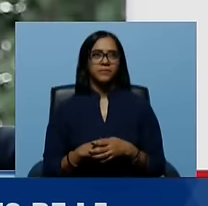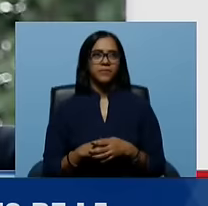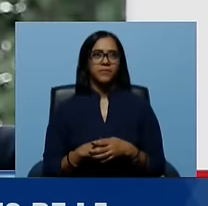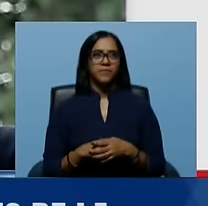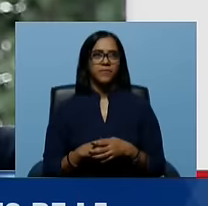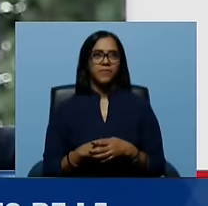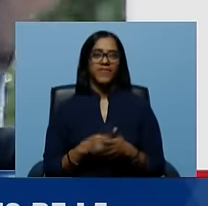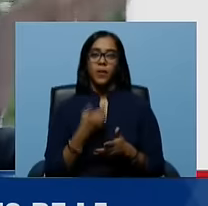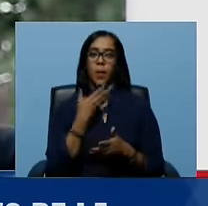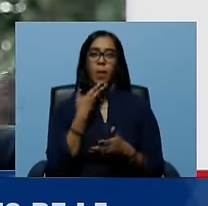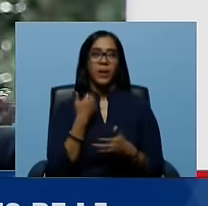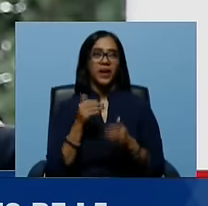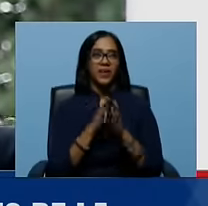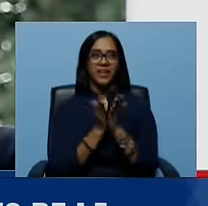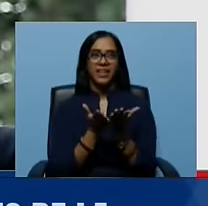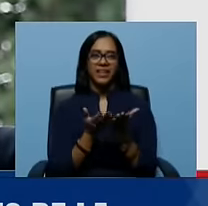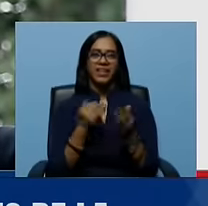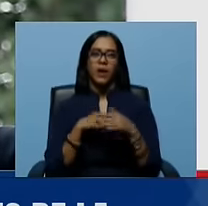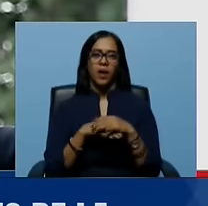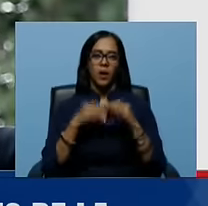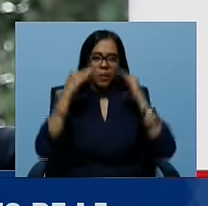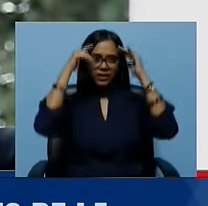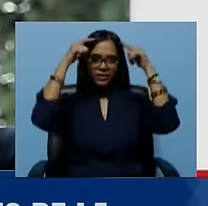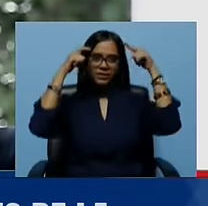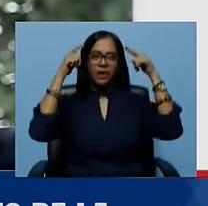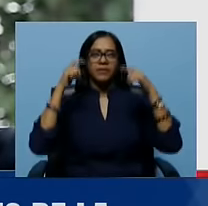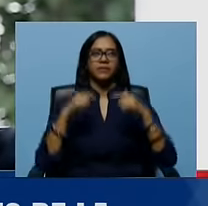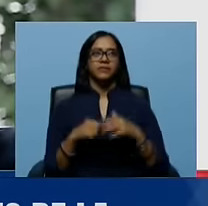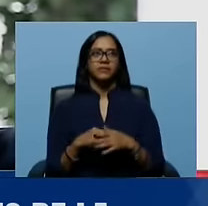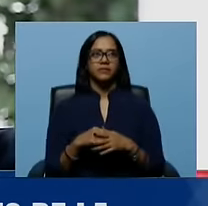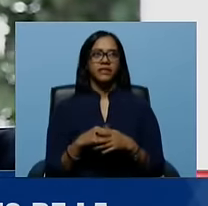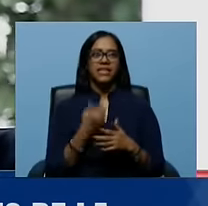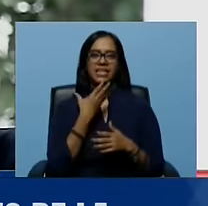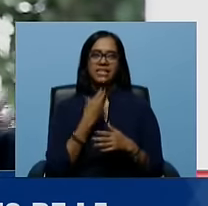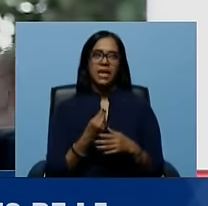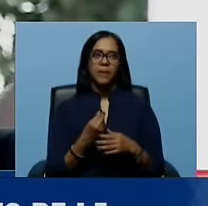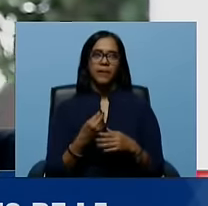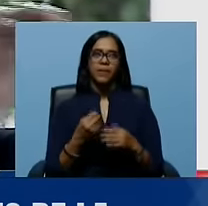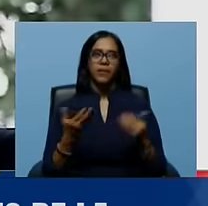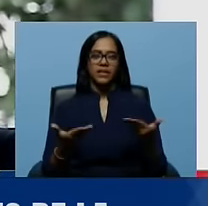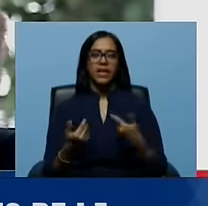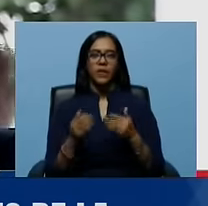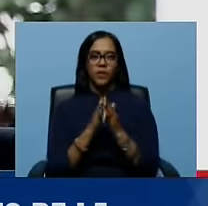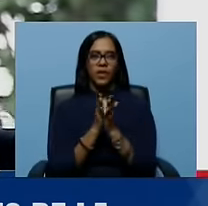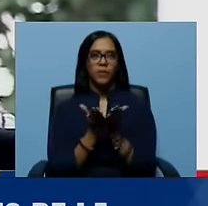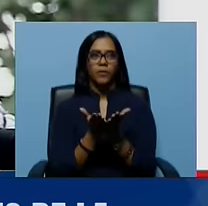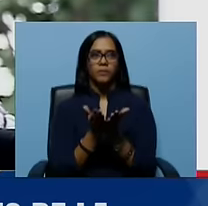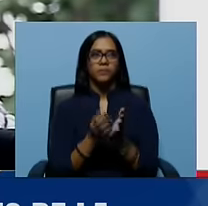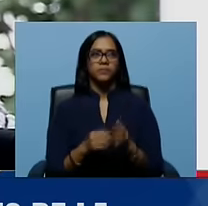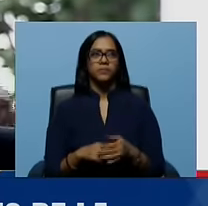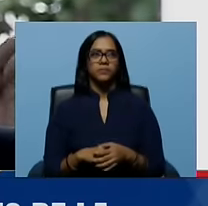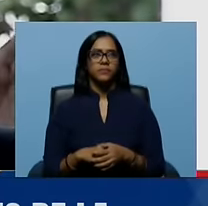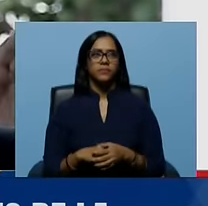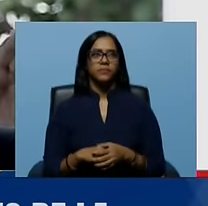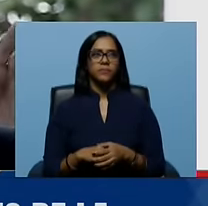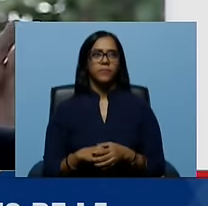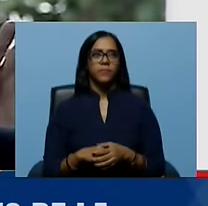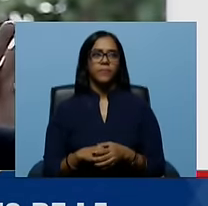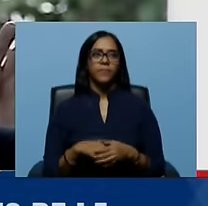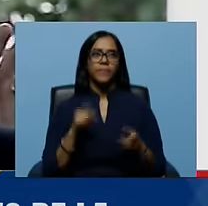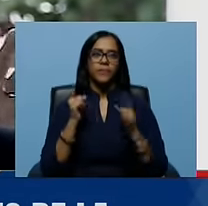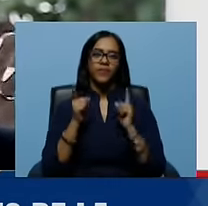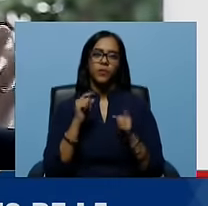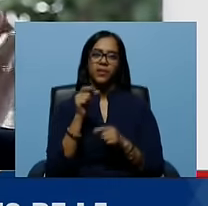Esos son los mejores regalos que conservo del comandante Chávez. En diciembre, cuando le llegaba un libro. A alguna gente